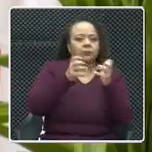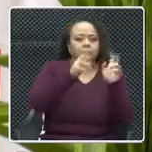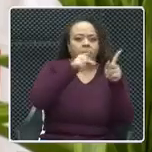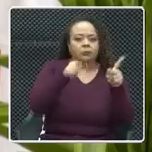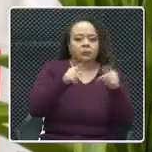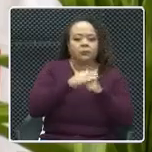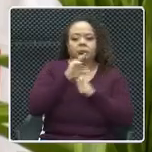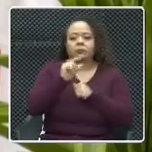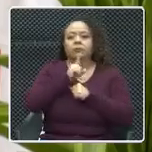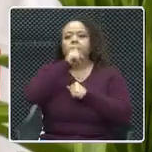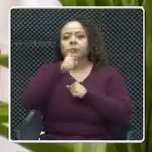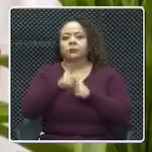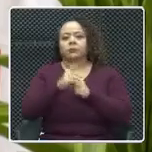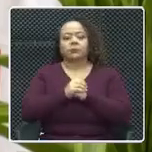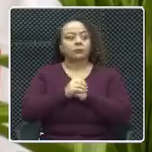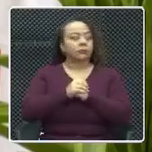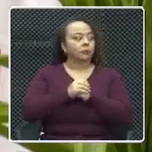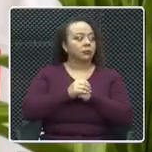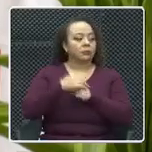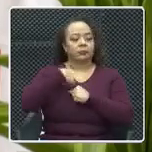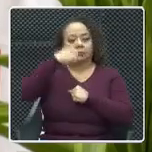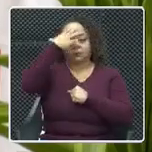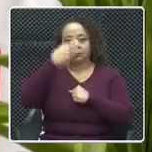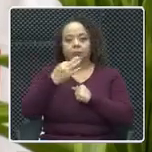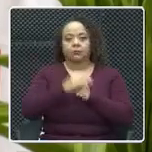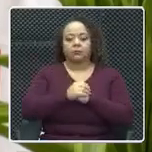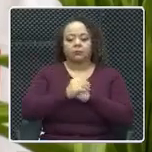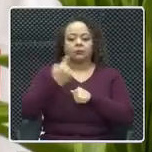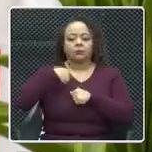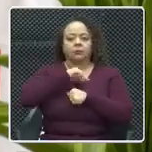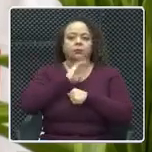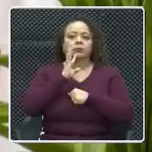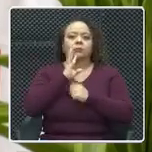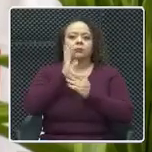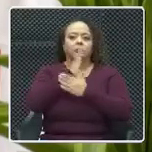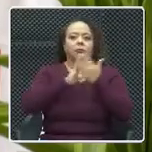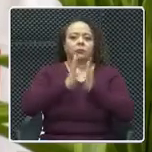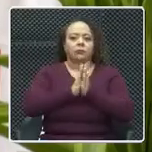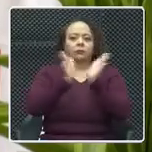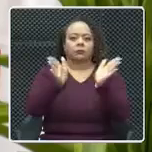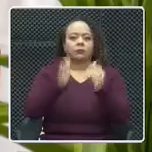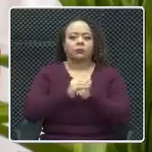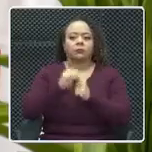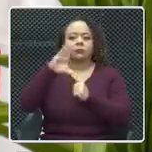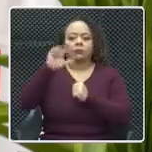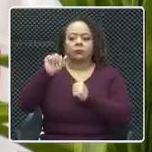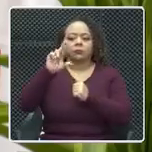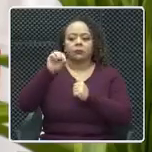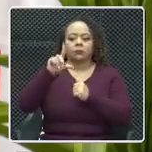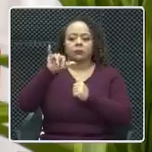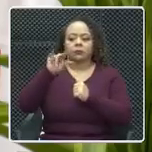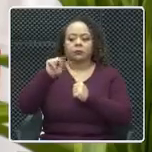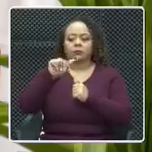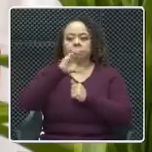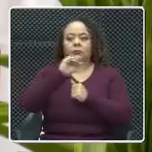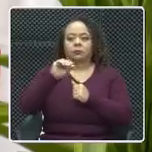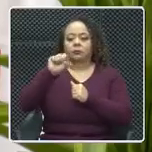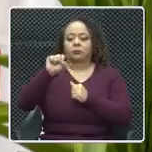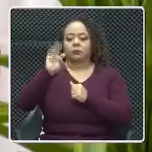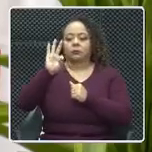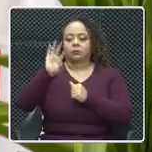no son realistas. Uh-huh. Creo que no, estamos hablando de una generalidad. Carolina y Stephanie nos han